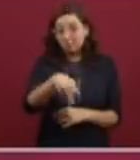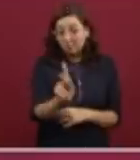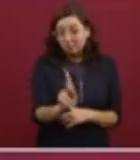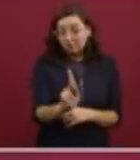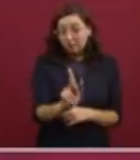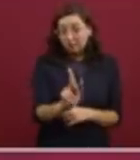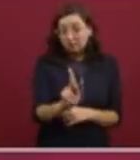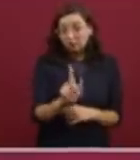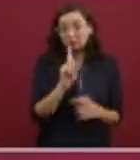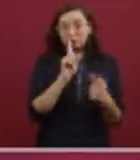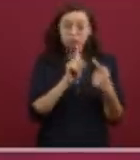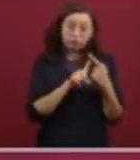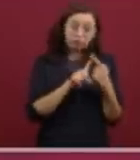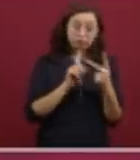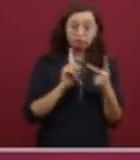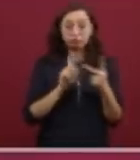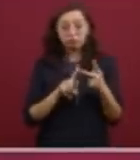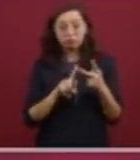hay dos